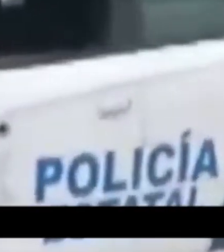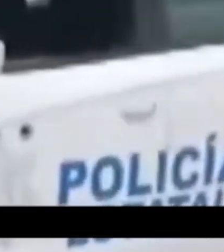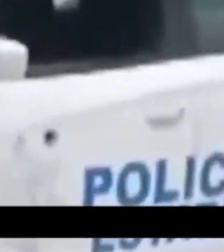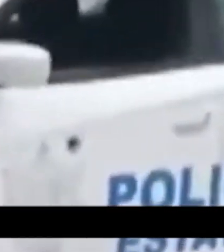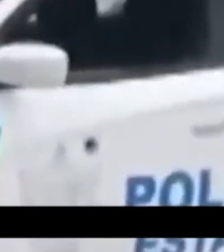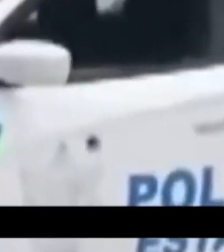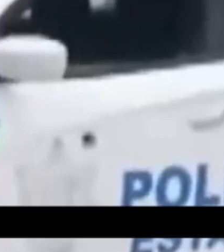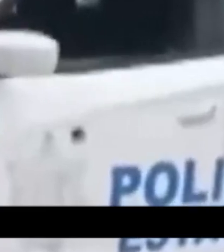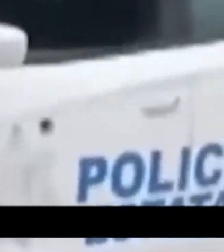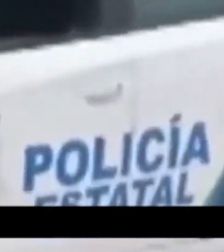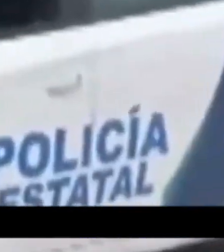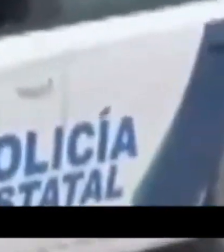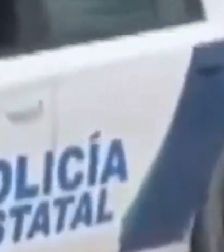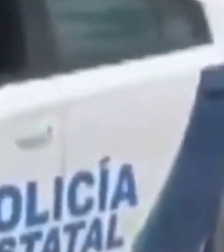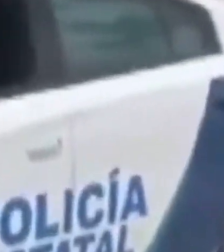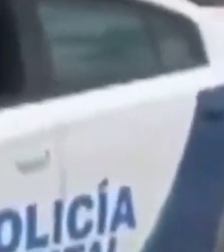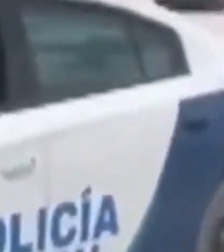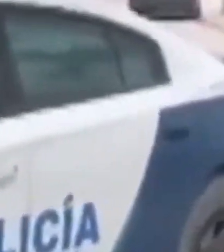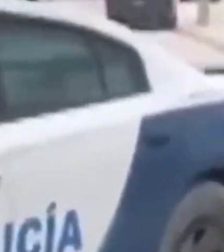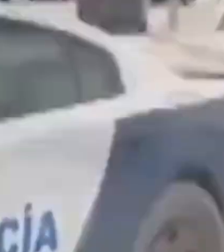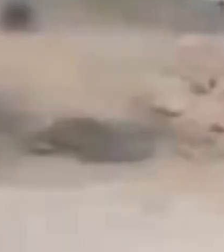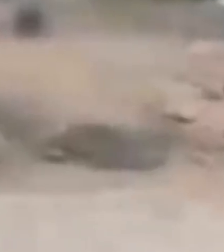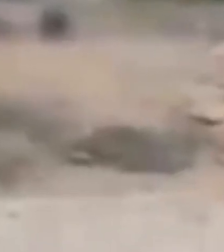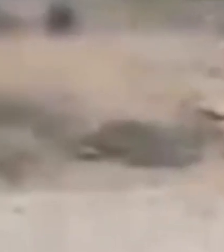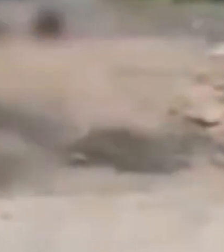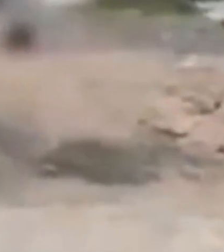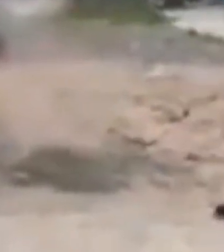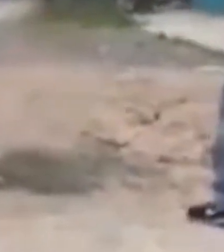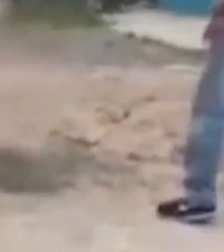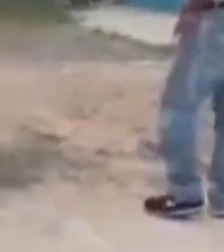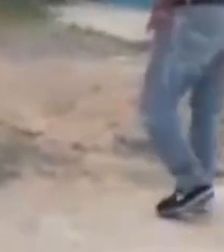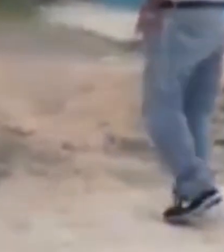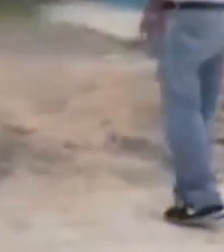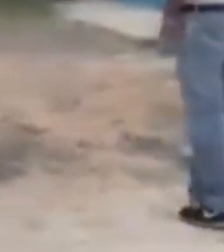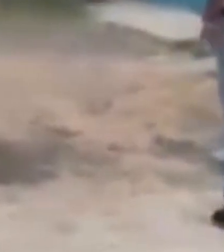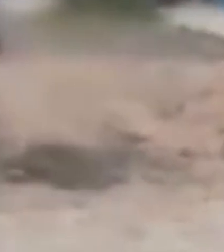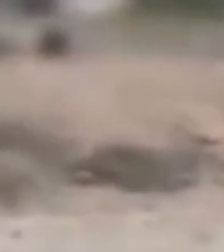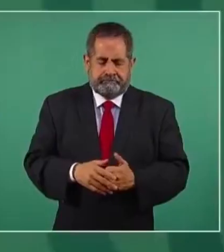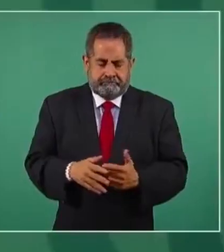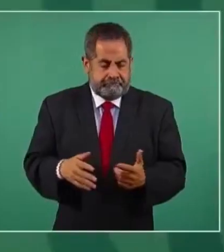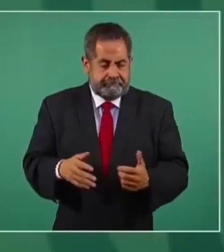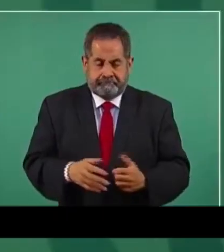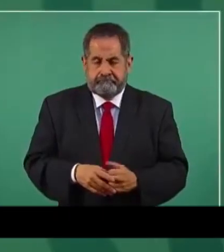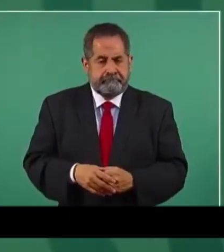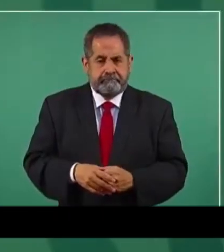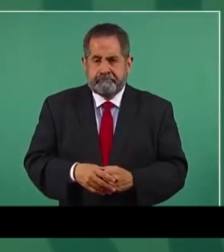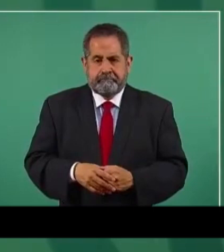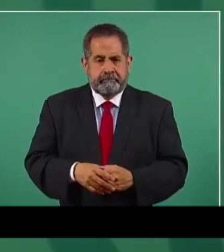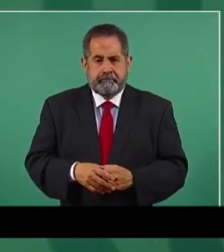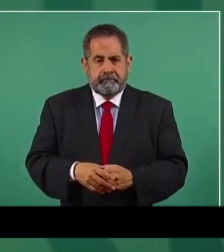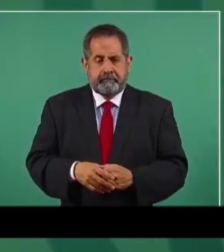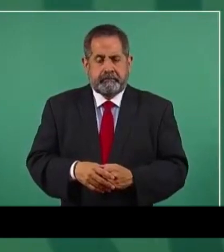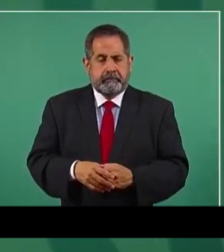reynosa tamaulipas hechos en los que perdieron la vida al menos 18 personas todo